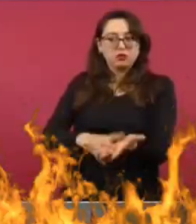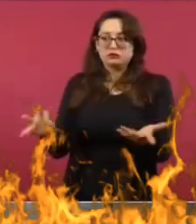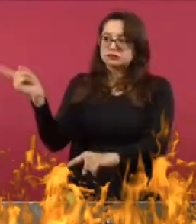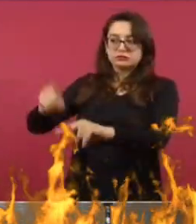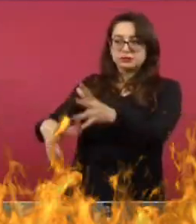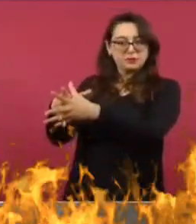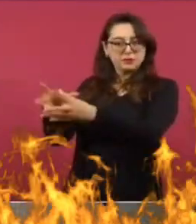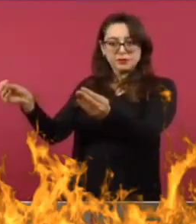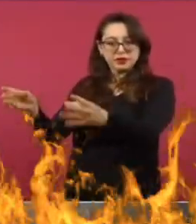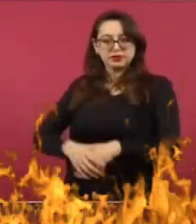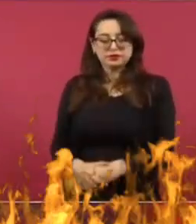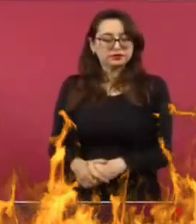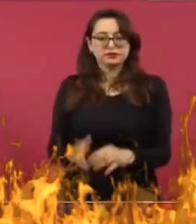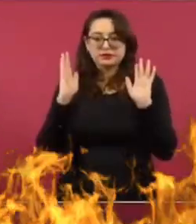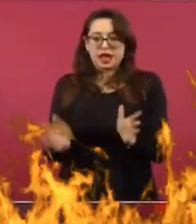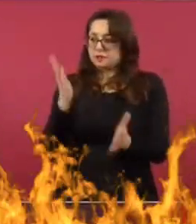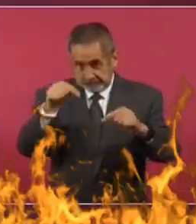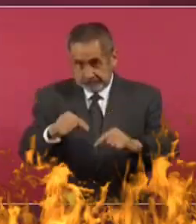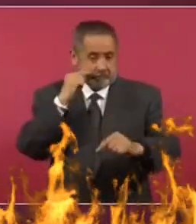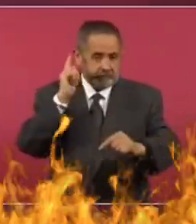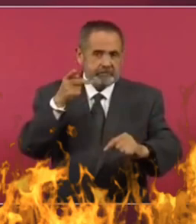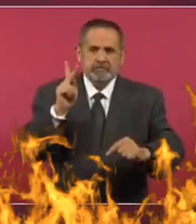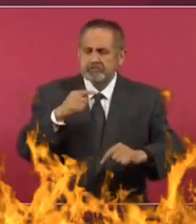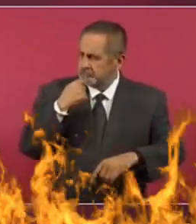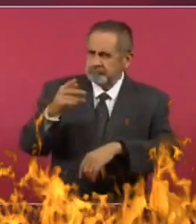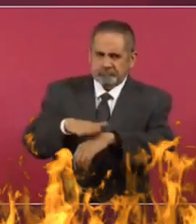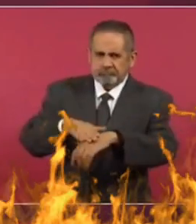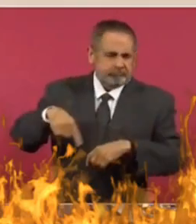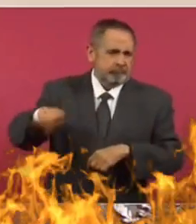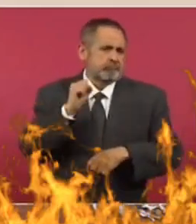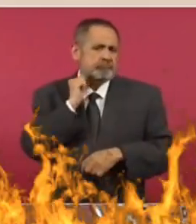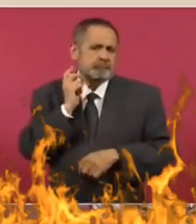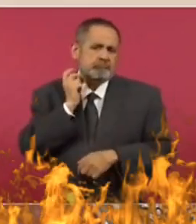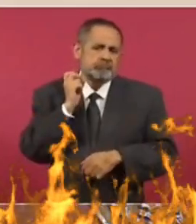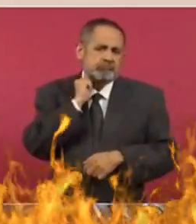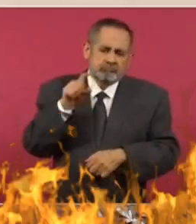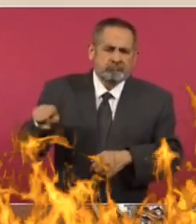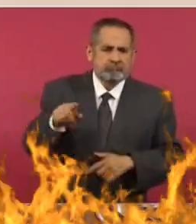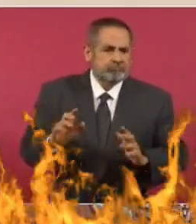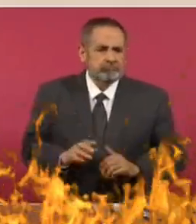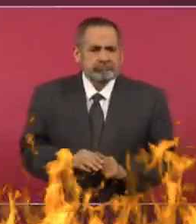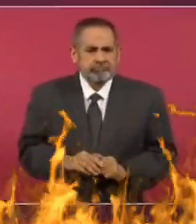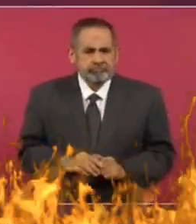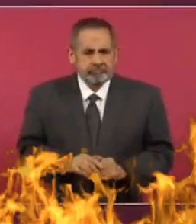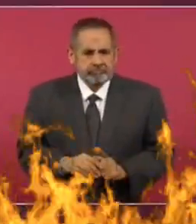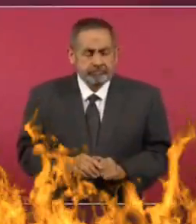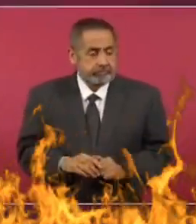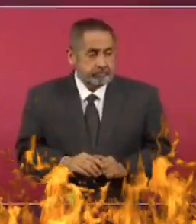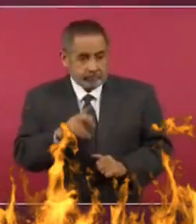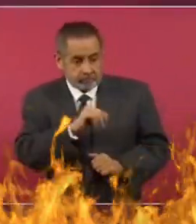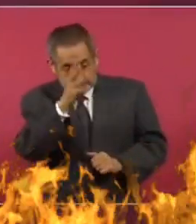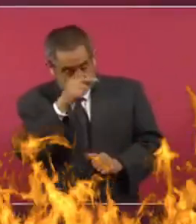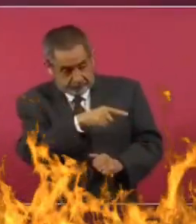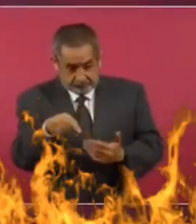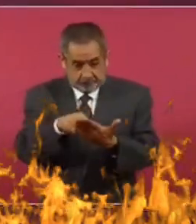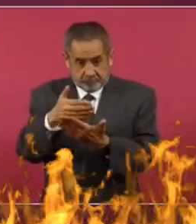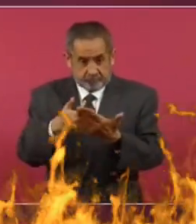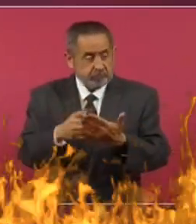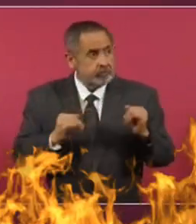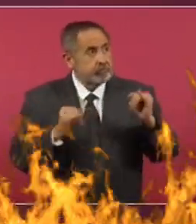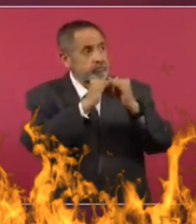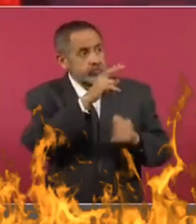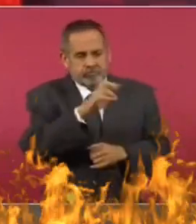desaparezca y que basta ya de estar simulando. Pero yo le diría a los legisladores que no están de acuerdo con ese